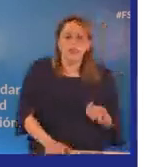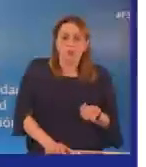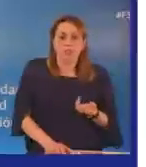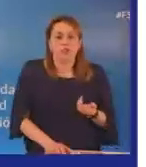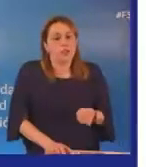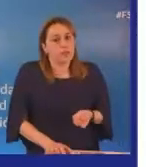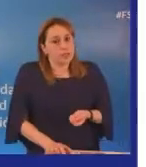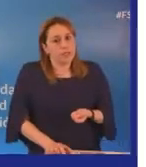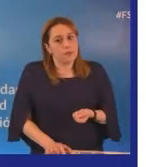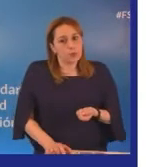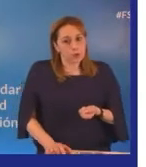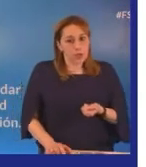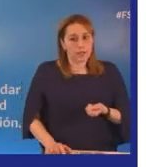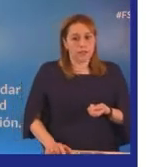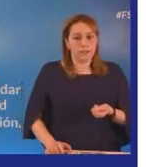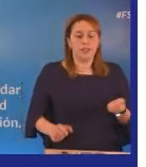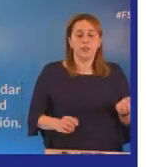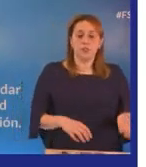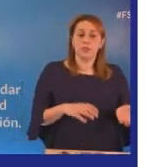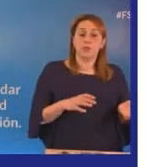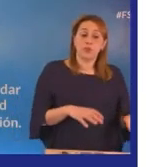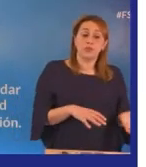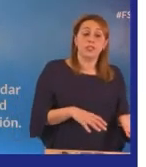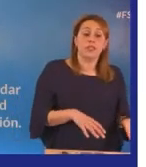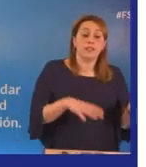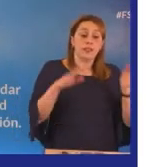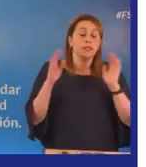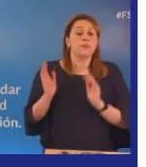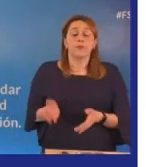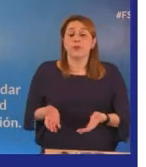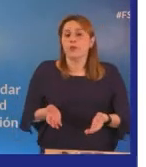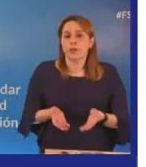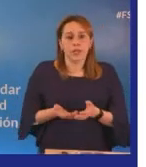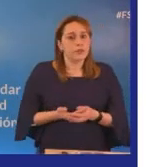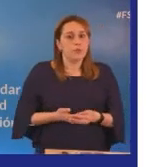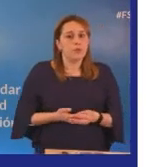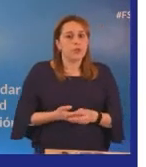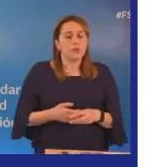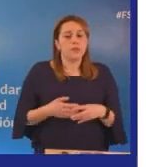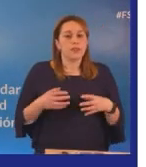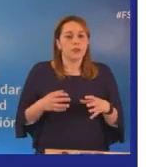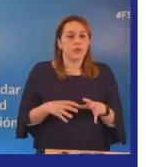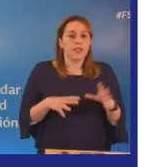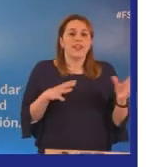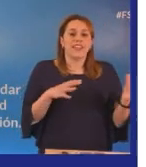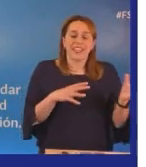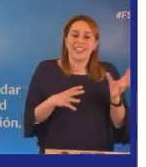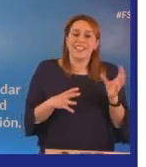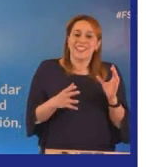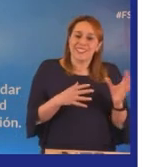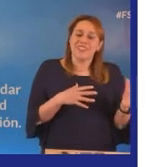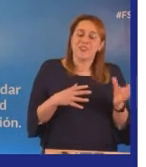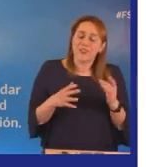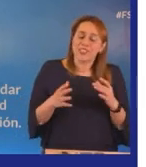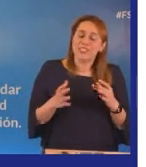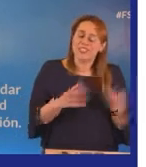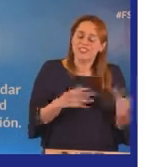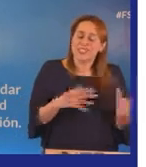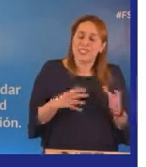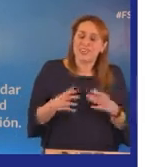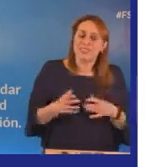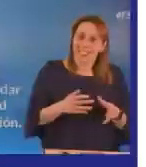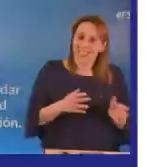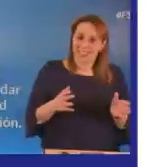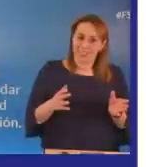los dolores o la fatiga muscular. Entonces, por consiguiente, vamos a lograr un comportamiento que no va a ser